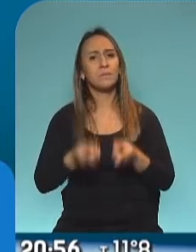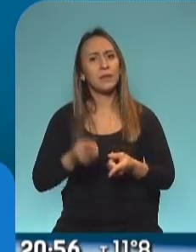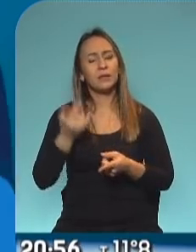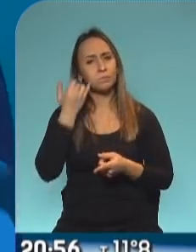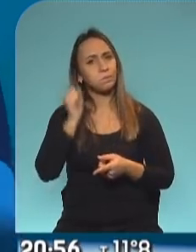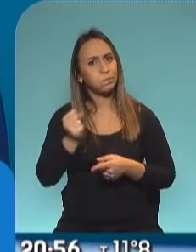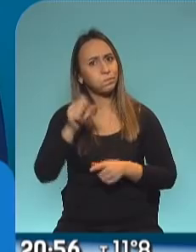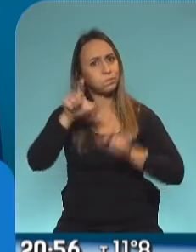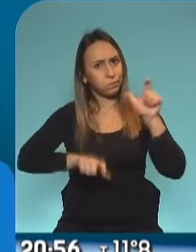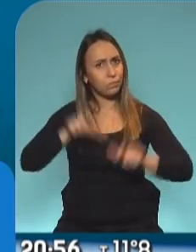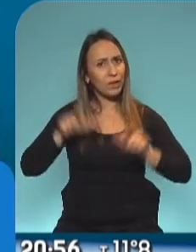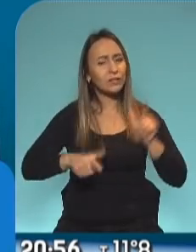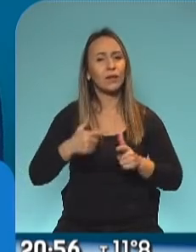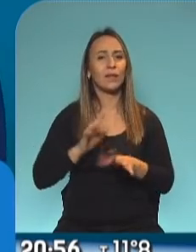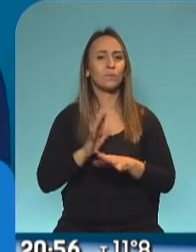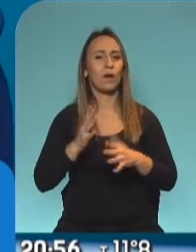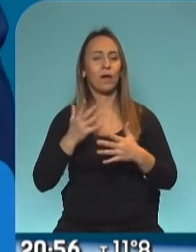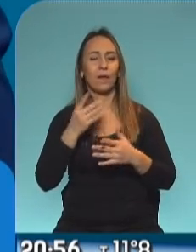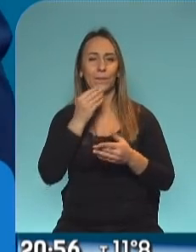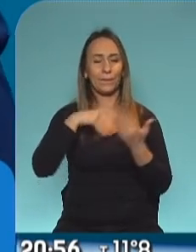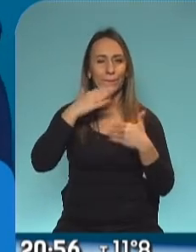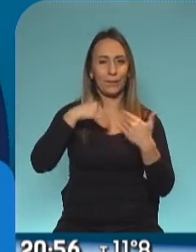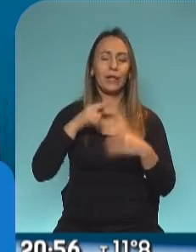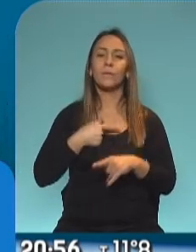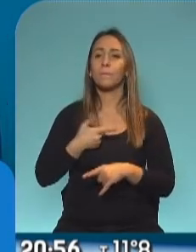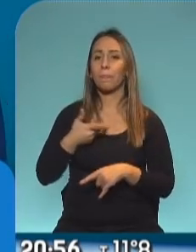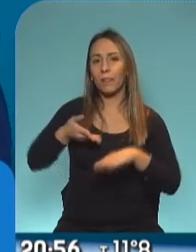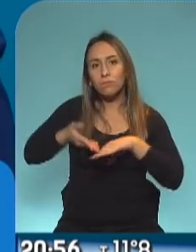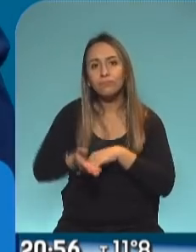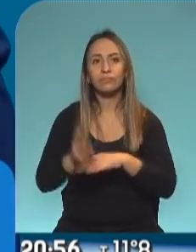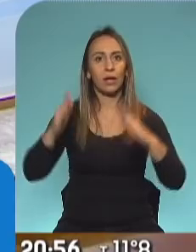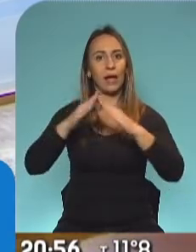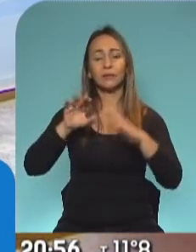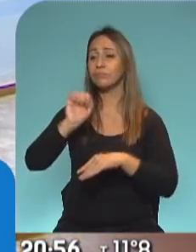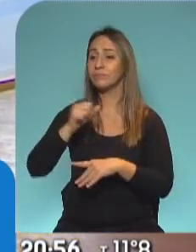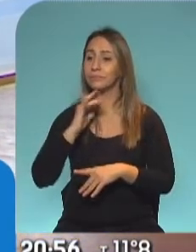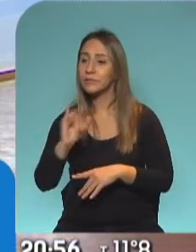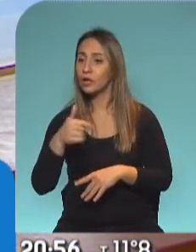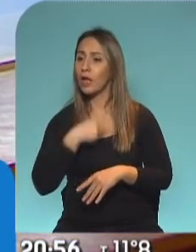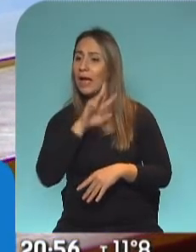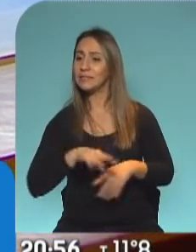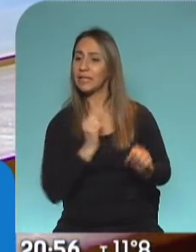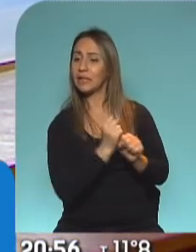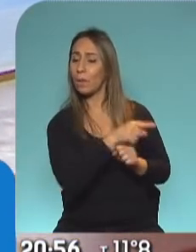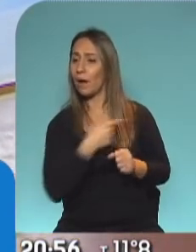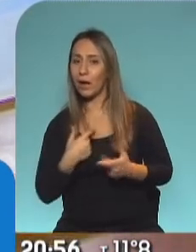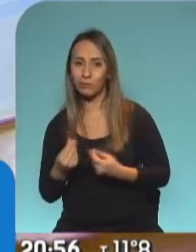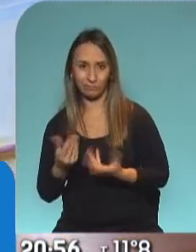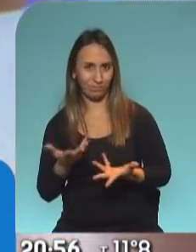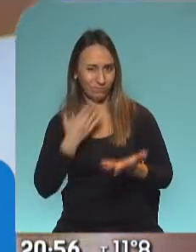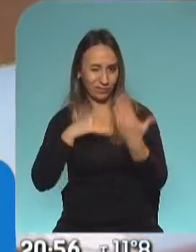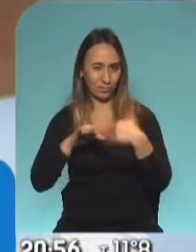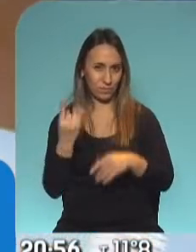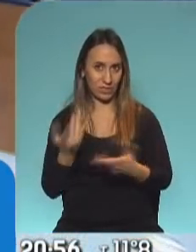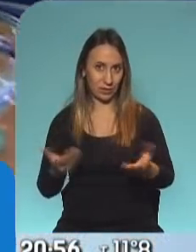ha disfrazado y ha dicho que es del Ministerio de Salud, apersonándose en domicilios, así que cualquier cosa podemos esperar. Una última consulta del público, María